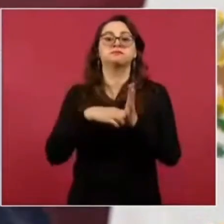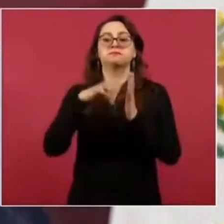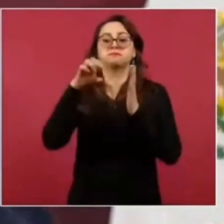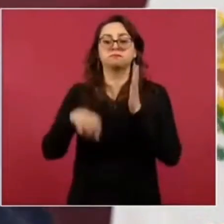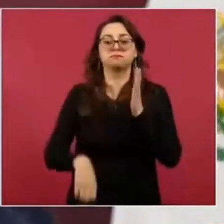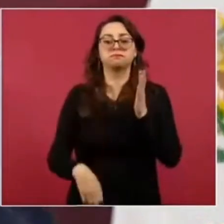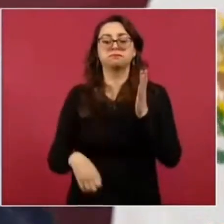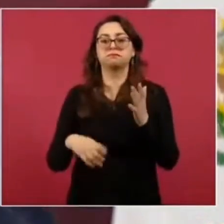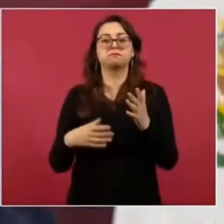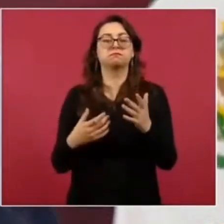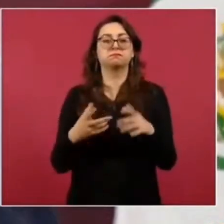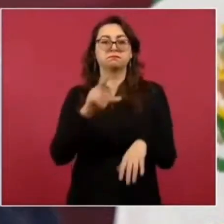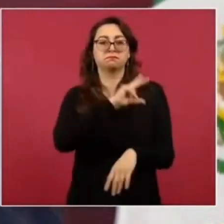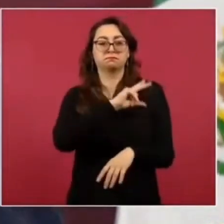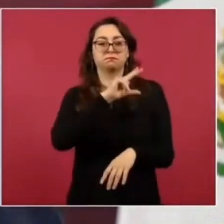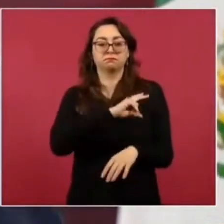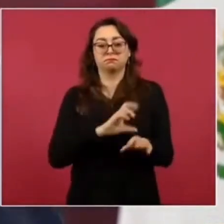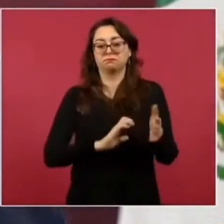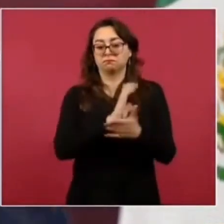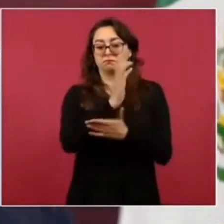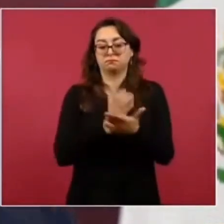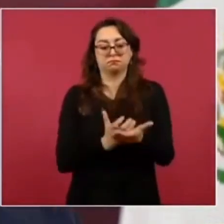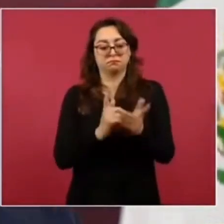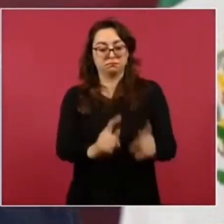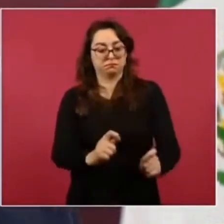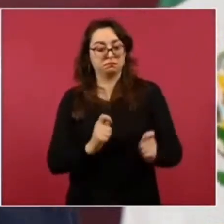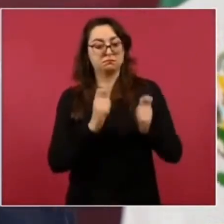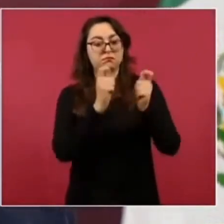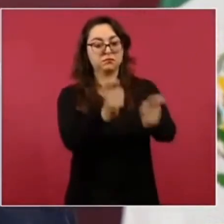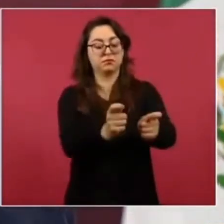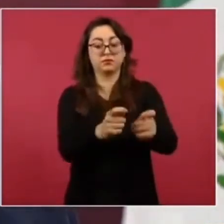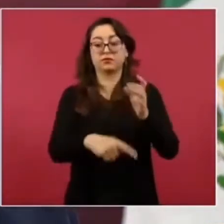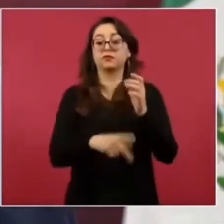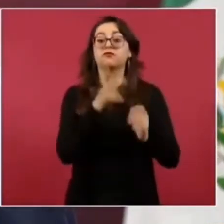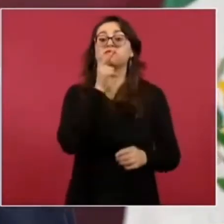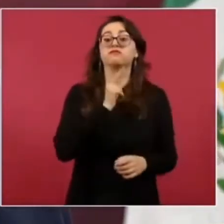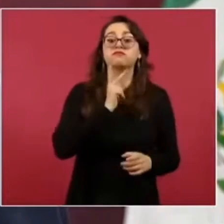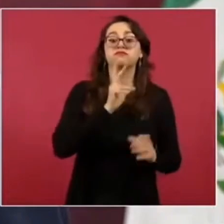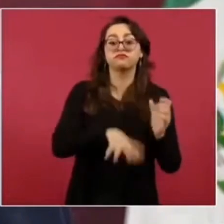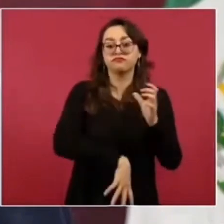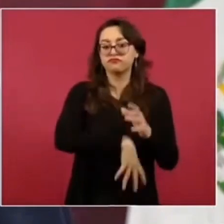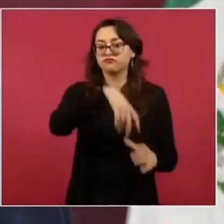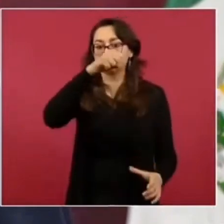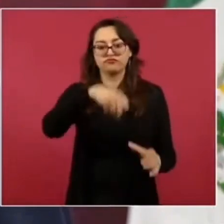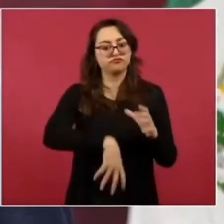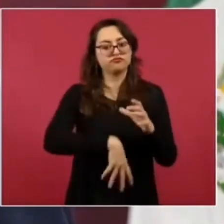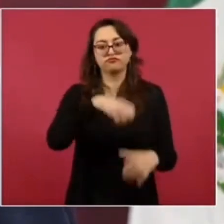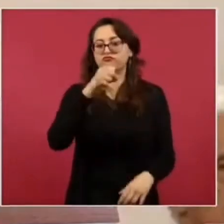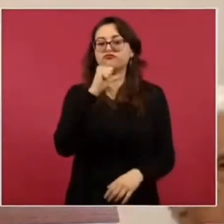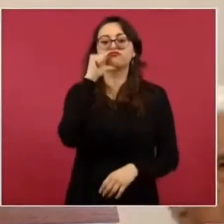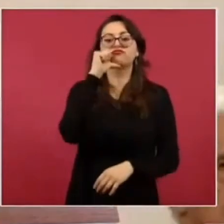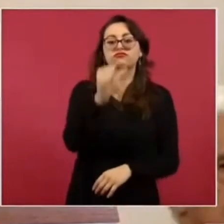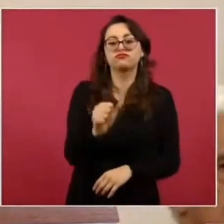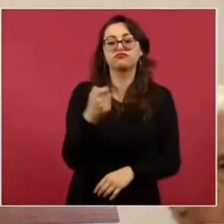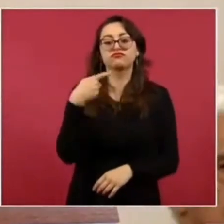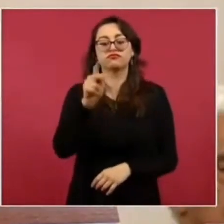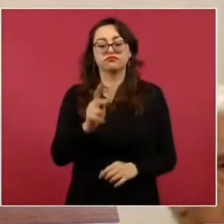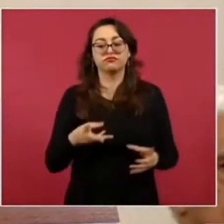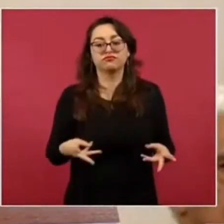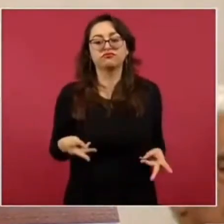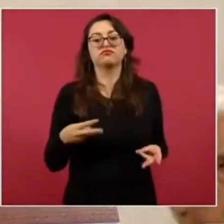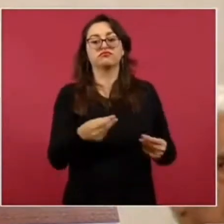no extraían petróleo, pero pagaban mucho por